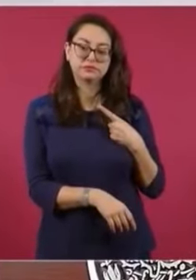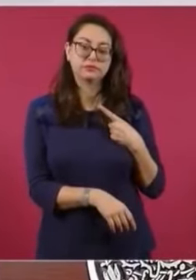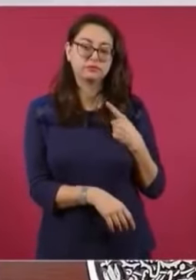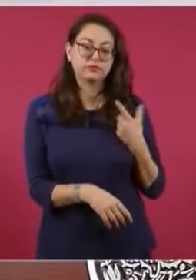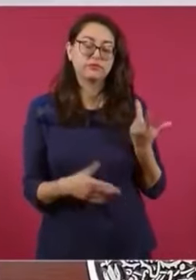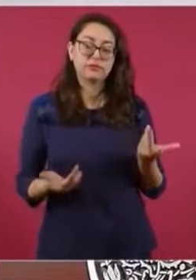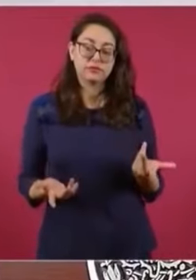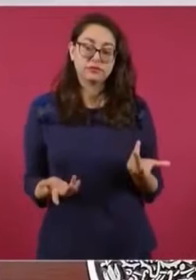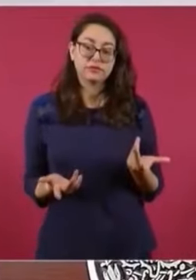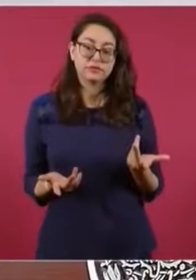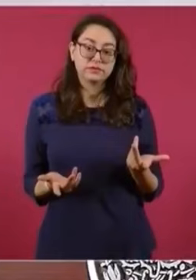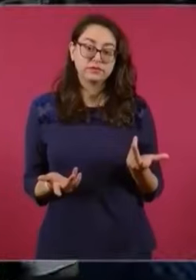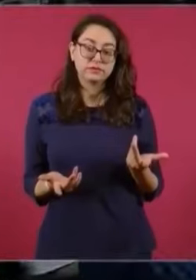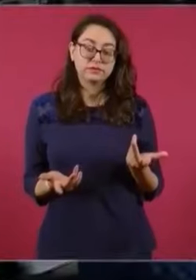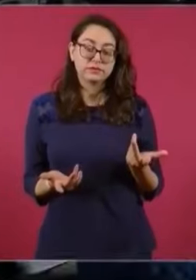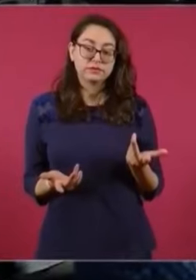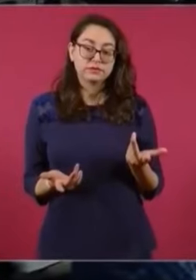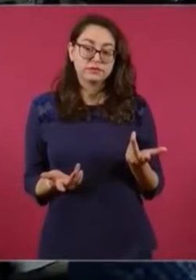También